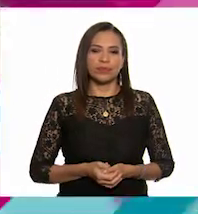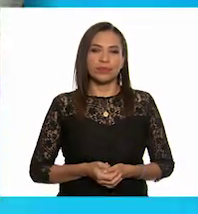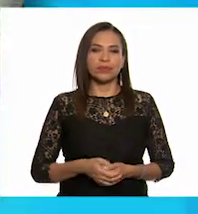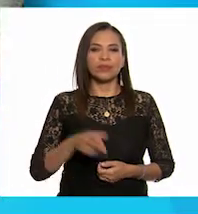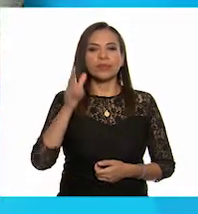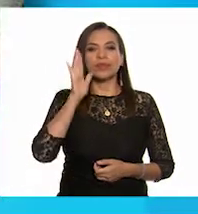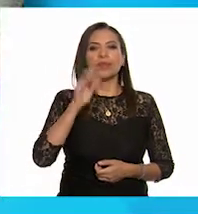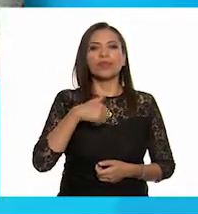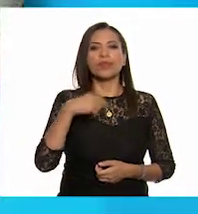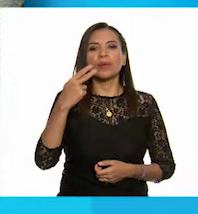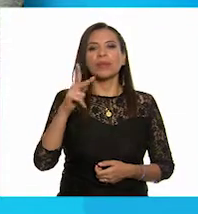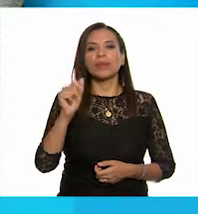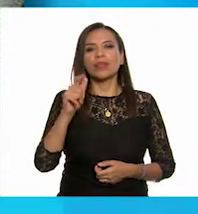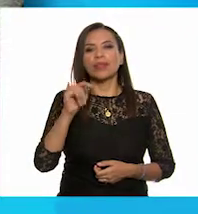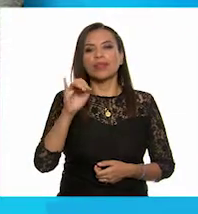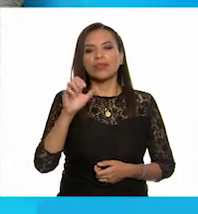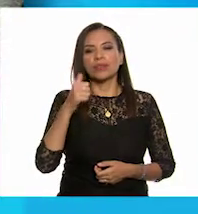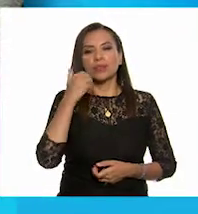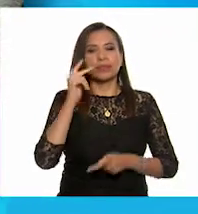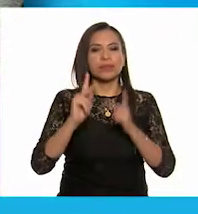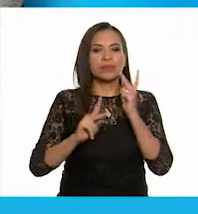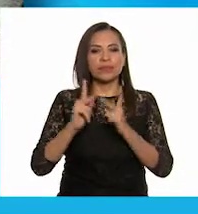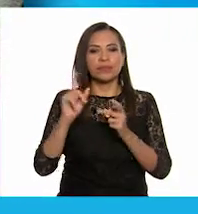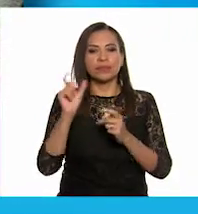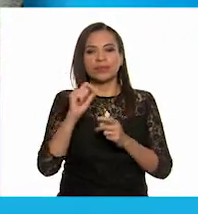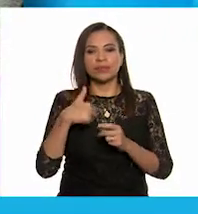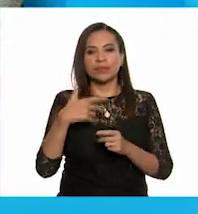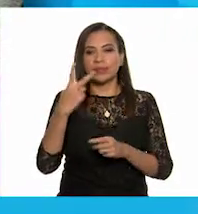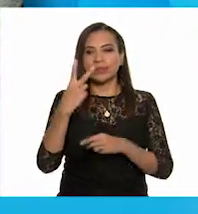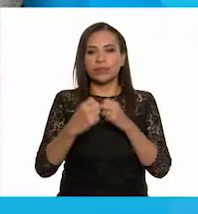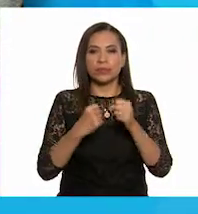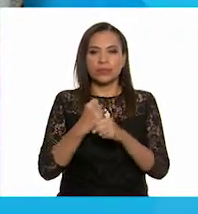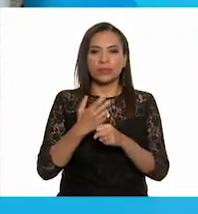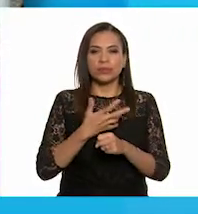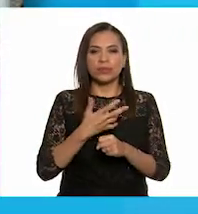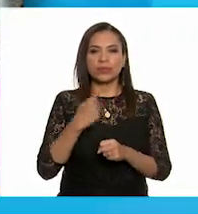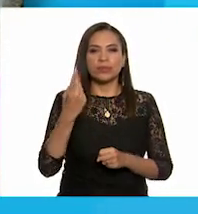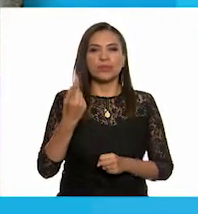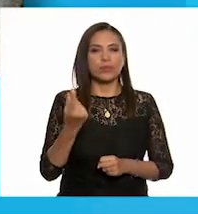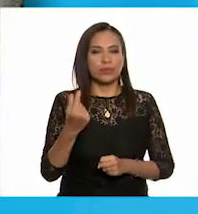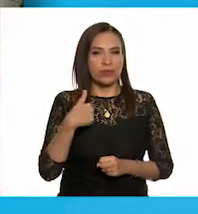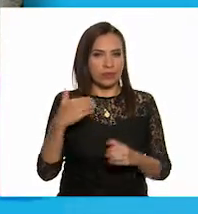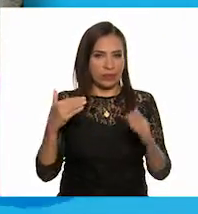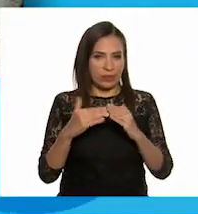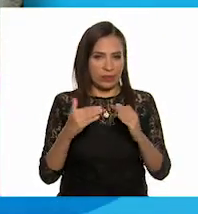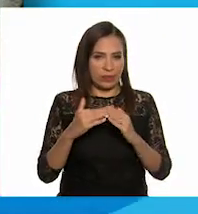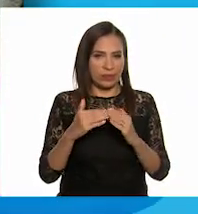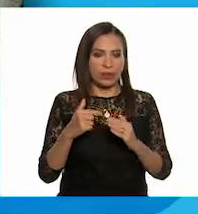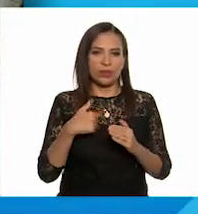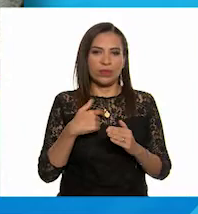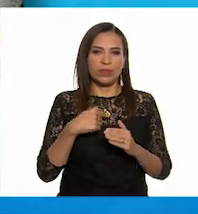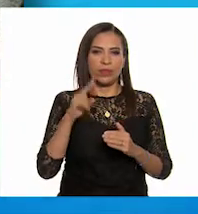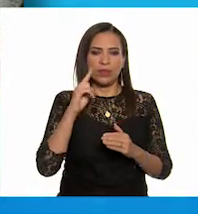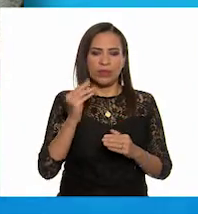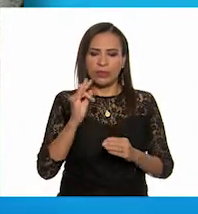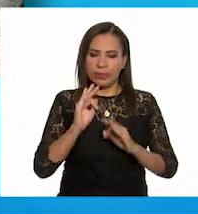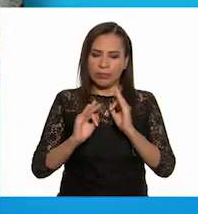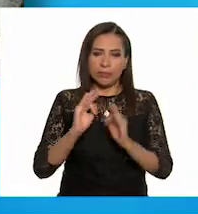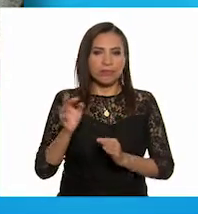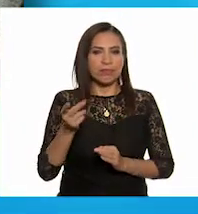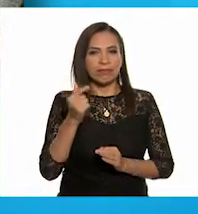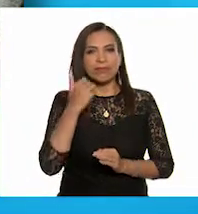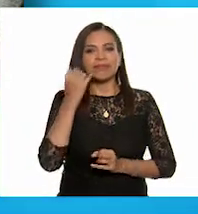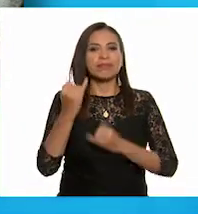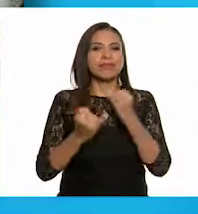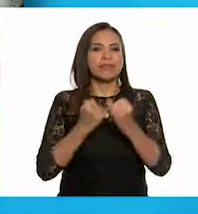Hola, soy Patricio. Les quería platicar que cuando tenía 2 años había una perrita en mi casa. Yo era muy brusco con ella.